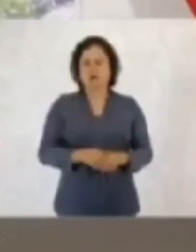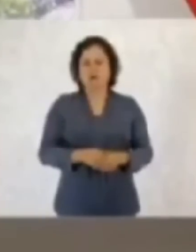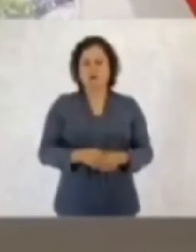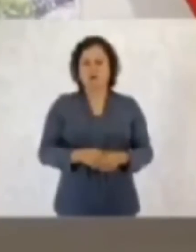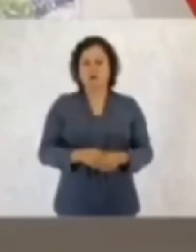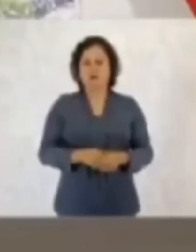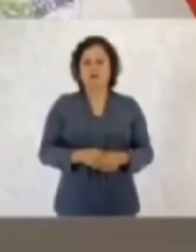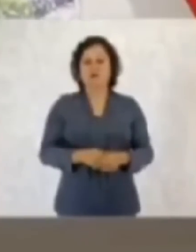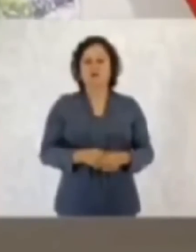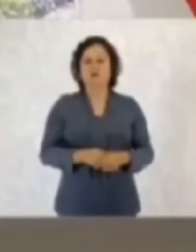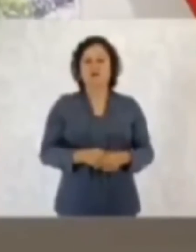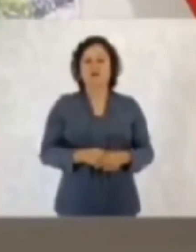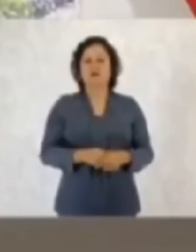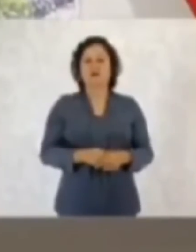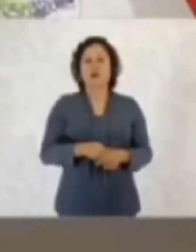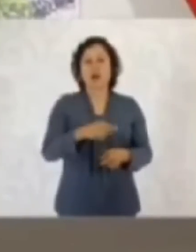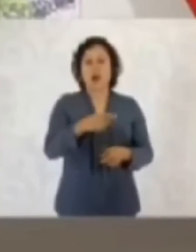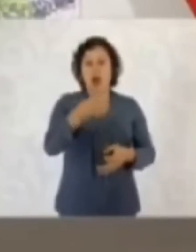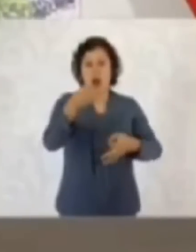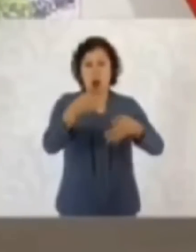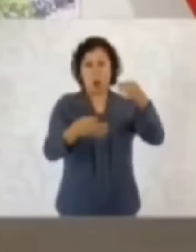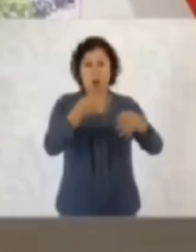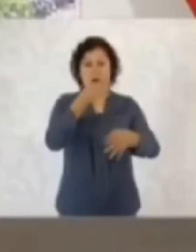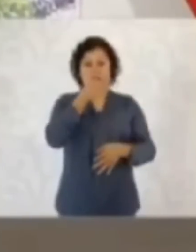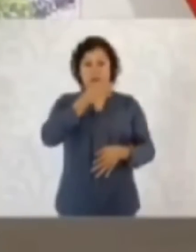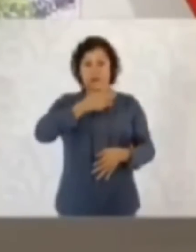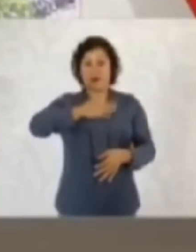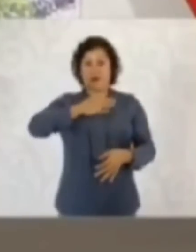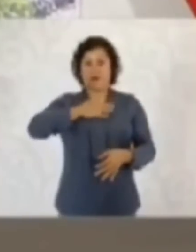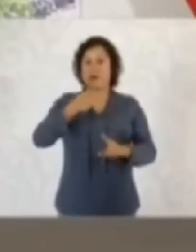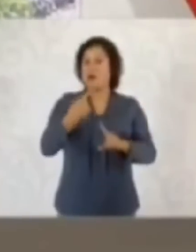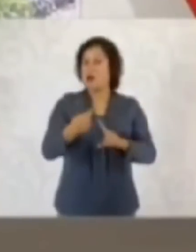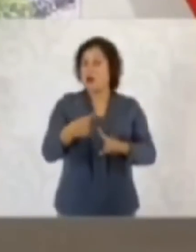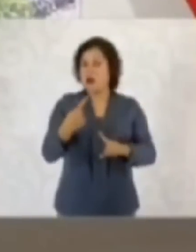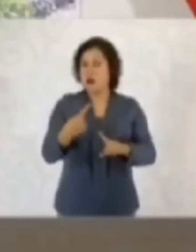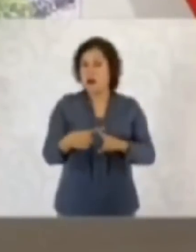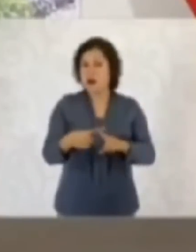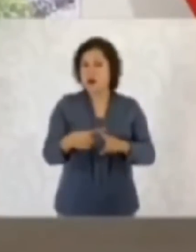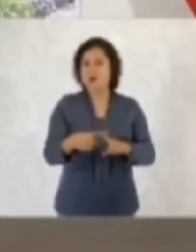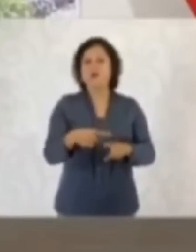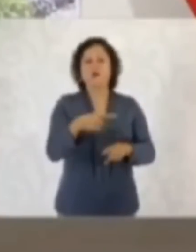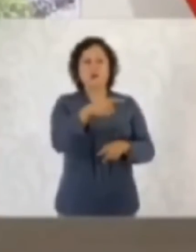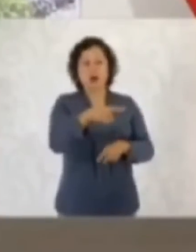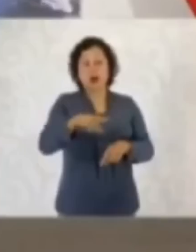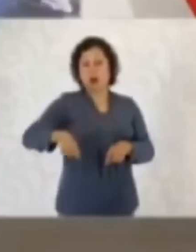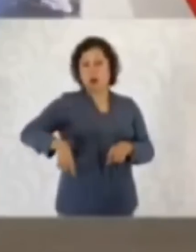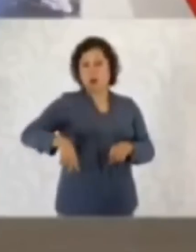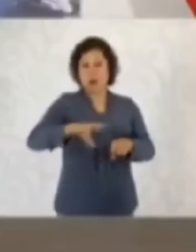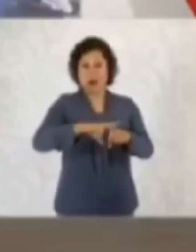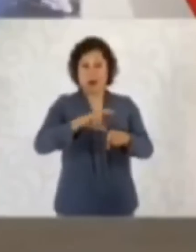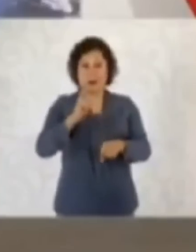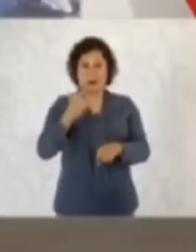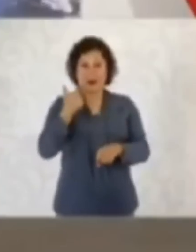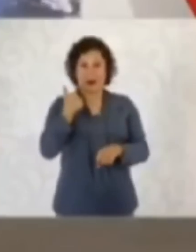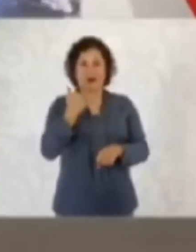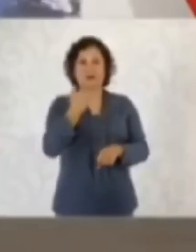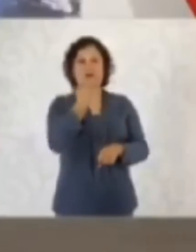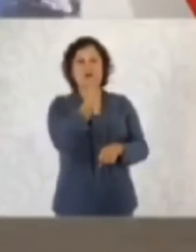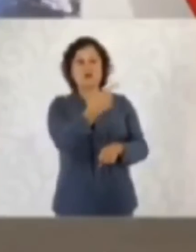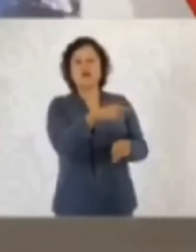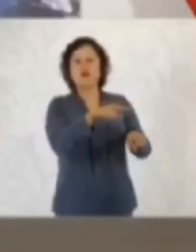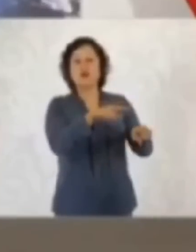este procedimiento se está llevando a cabo fue quien dijo ser los hermanos del gobernador. Y